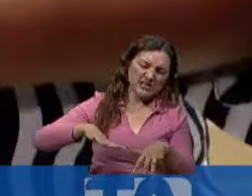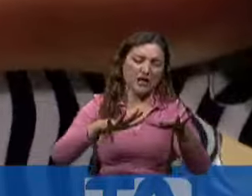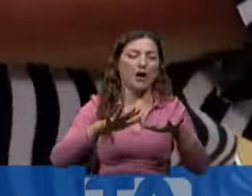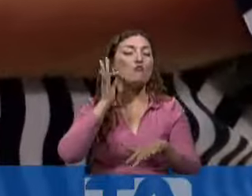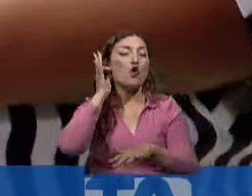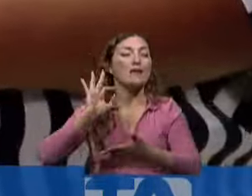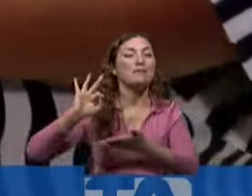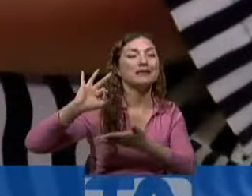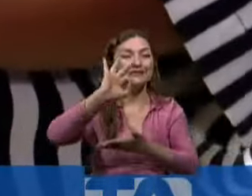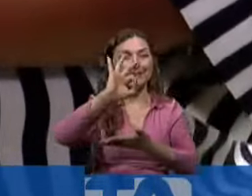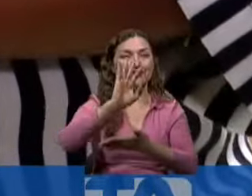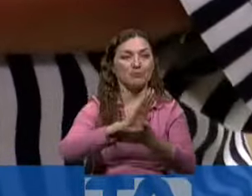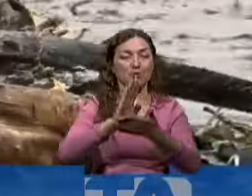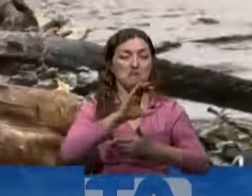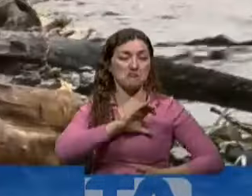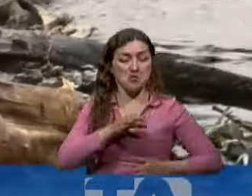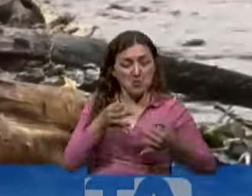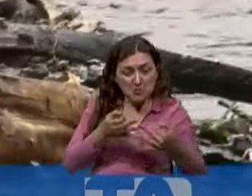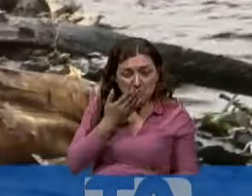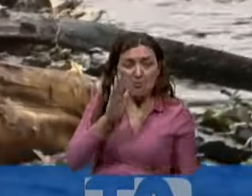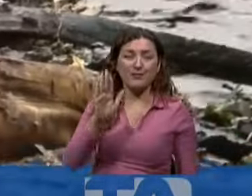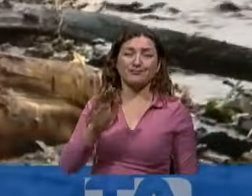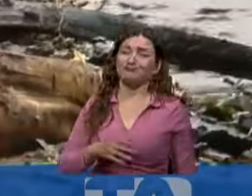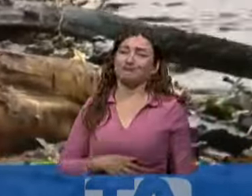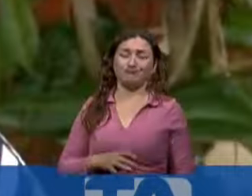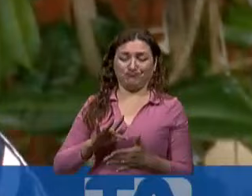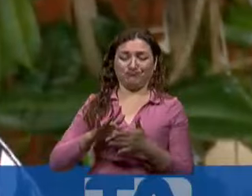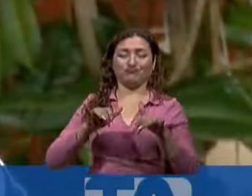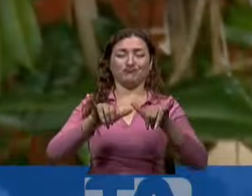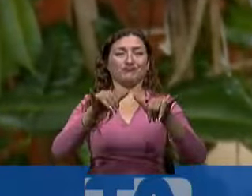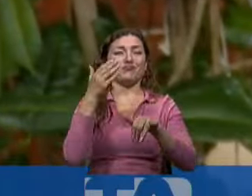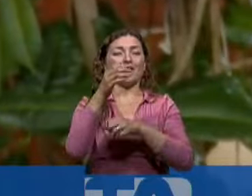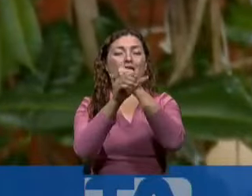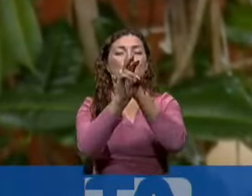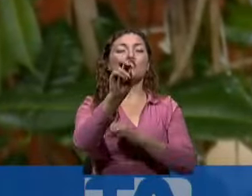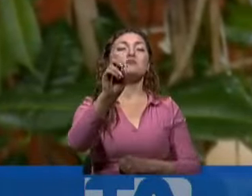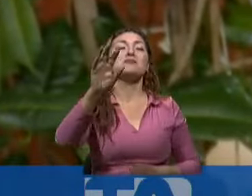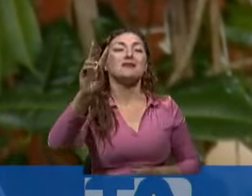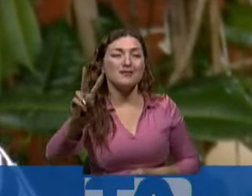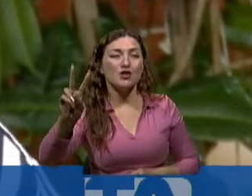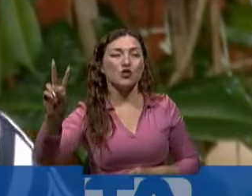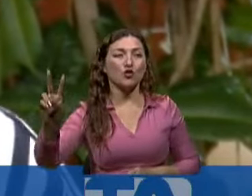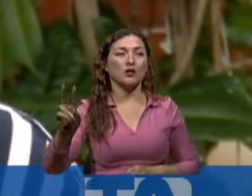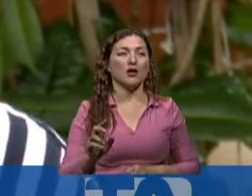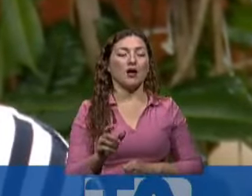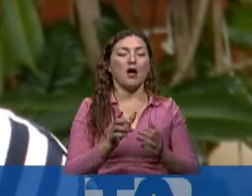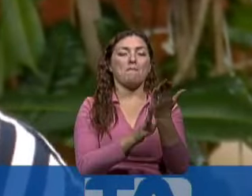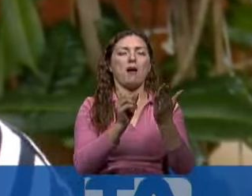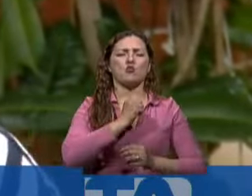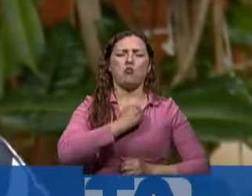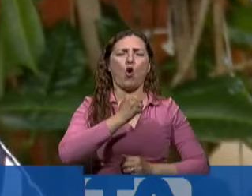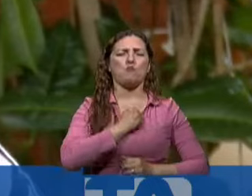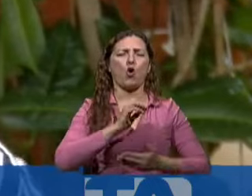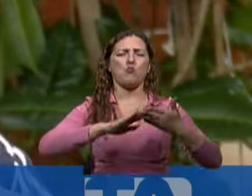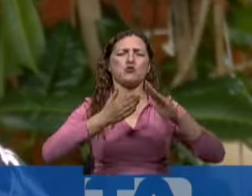que el municipio no cumplió con lo ofrecido y que aún se mantienen en riesgo. En el 2022 perdimos 29 hermanos